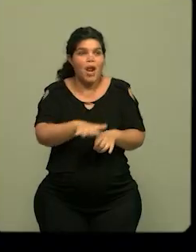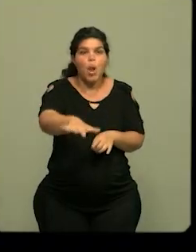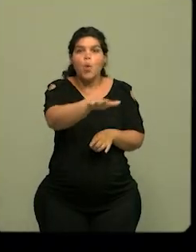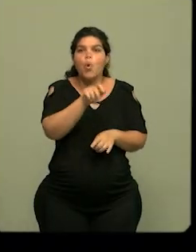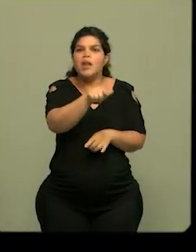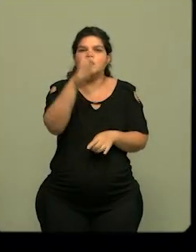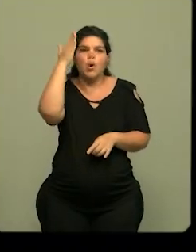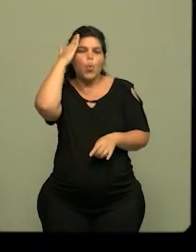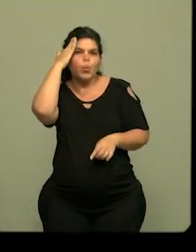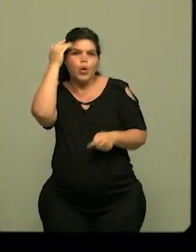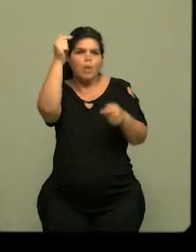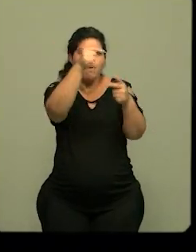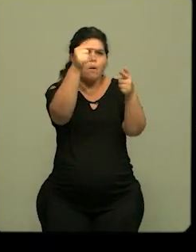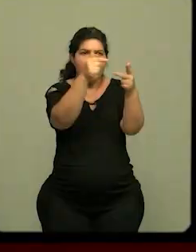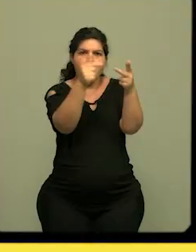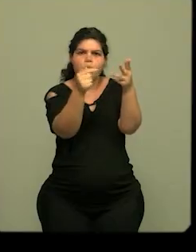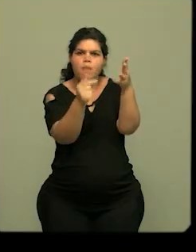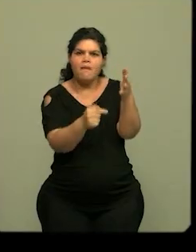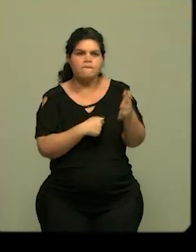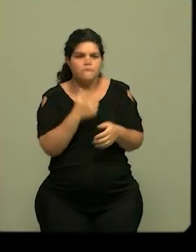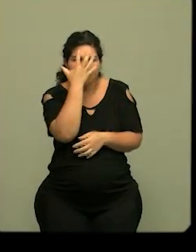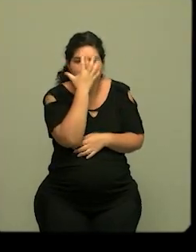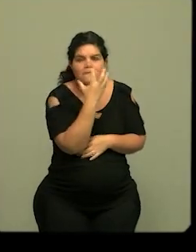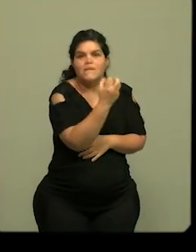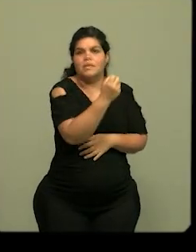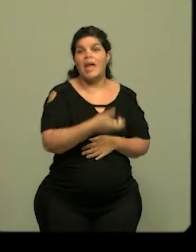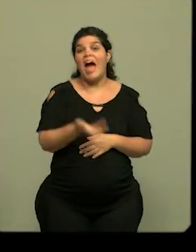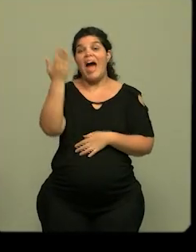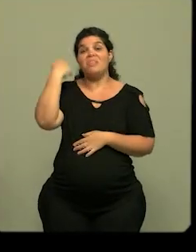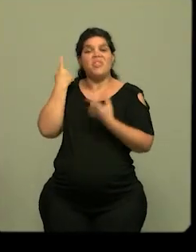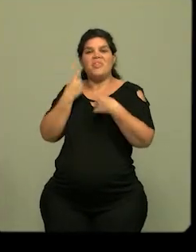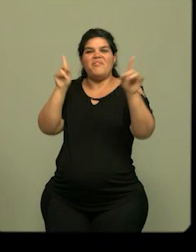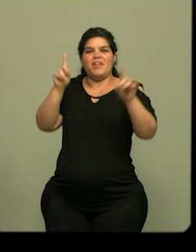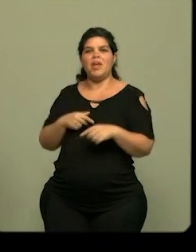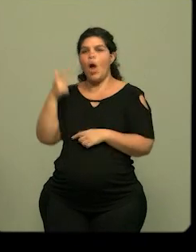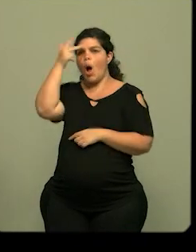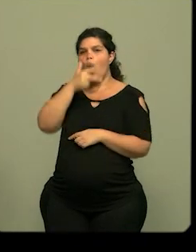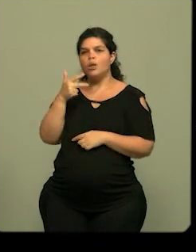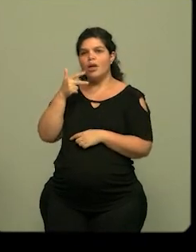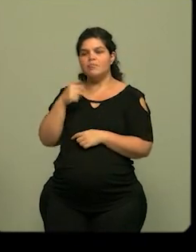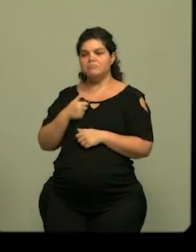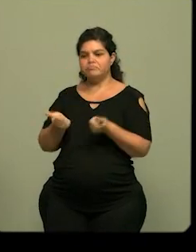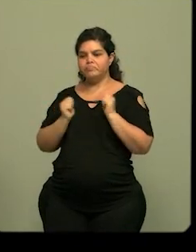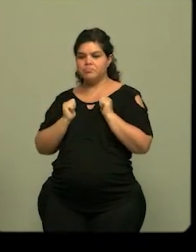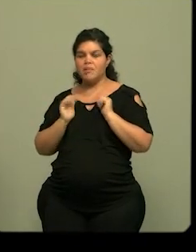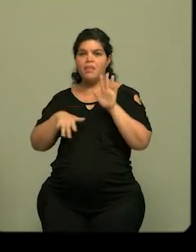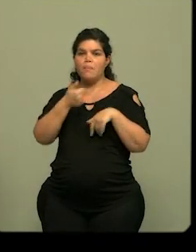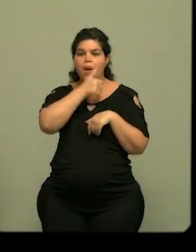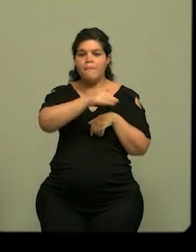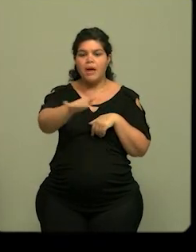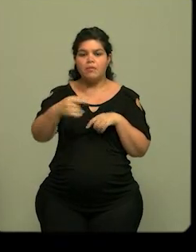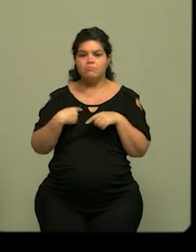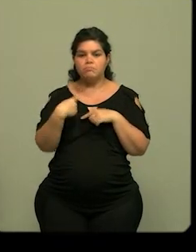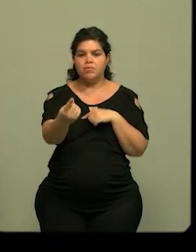al principio, ¿no? Quizás llegabas a un hotel, disfrutabas de una playa, Ujú. volvías al hotel y te volvías a tu país de regreso. Exacto, no